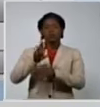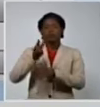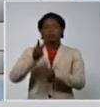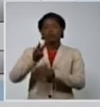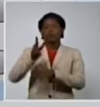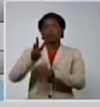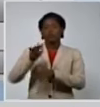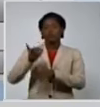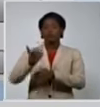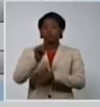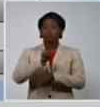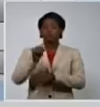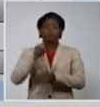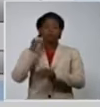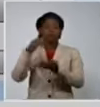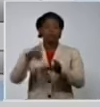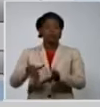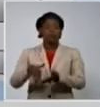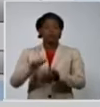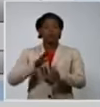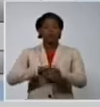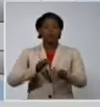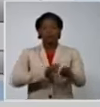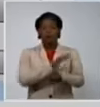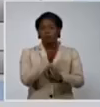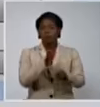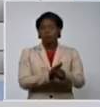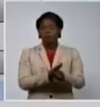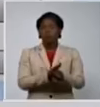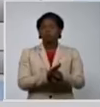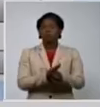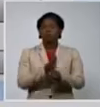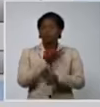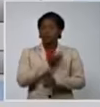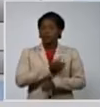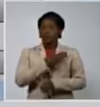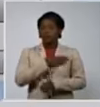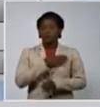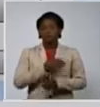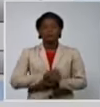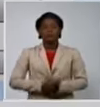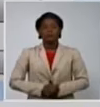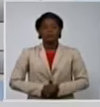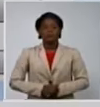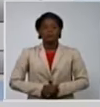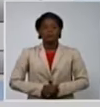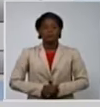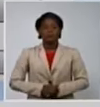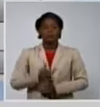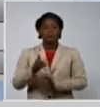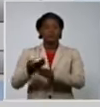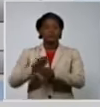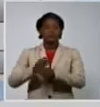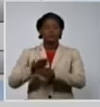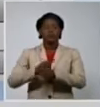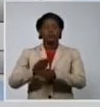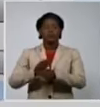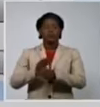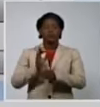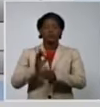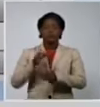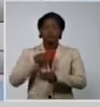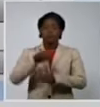2.540.236 personas que han perdido la vida con esta enfermedad. Eso da una letalidad, como ya yo lo